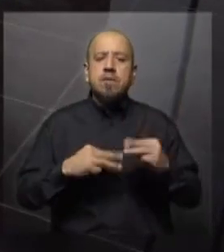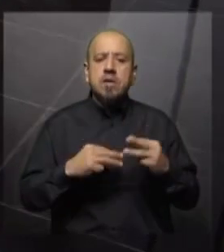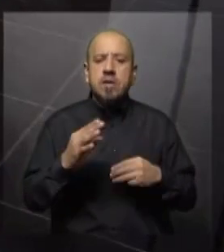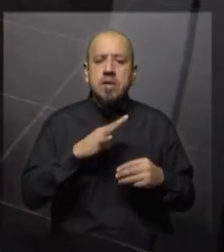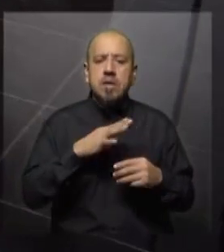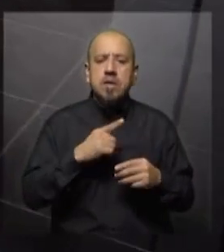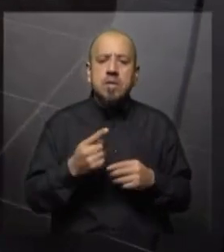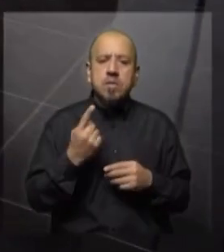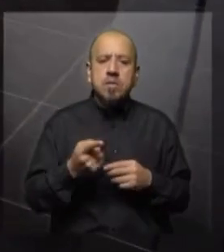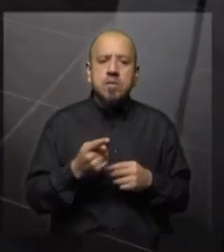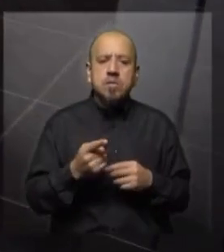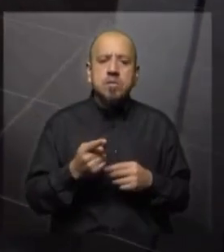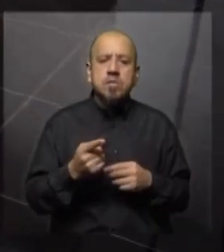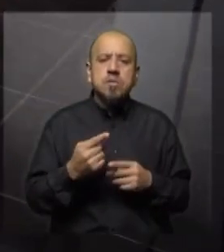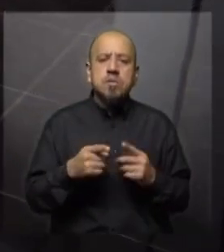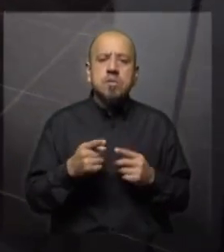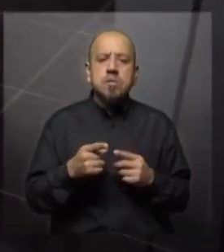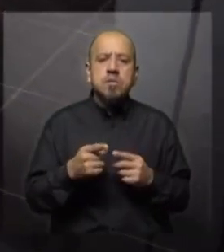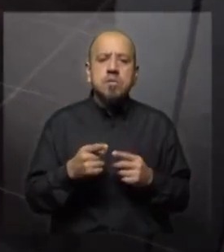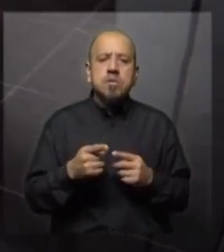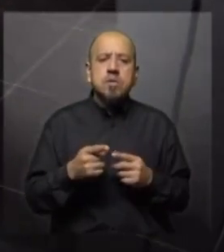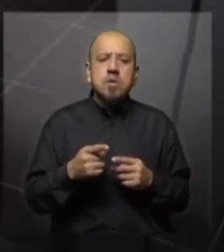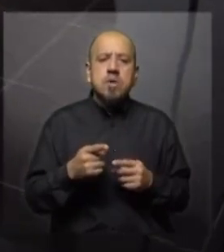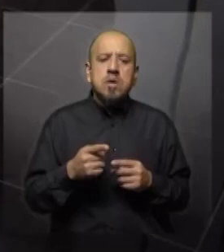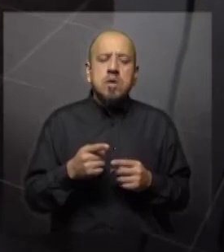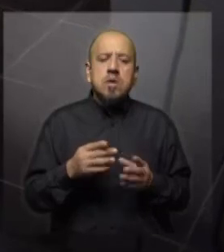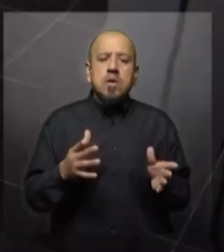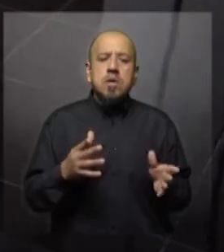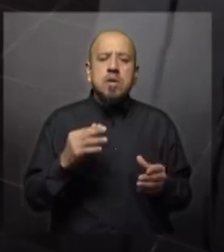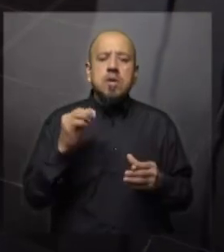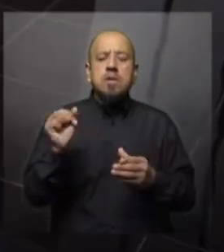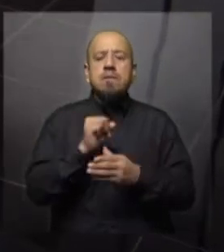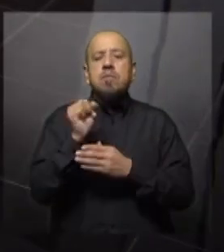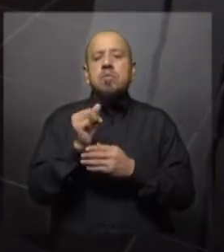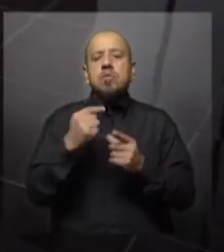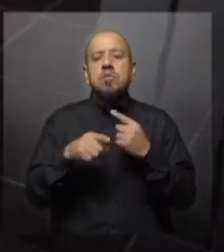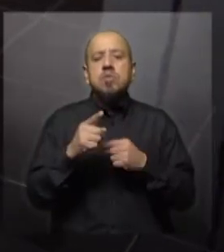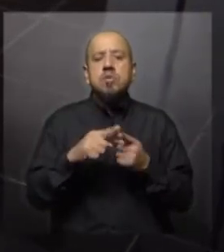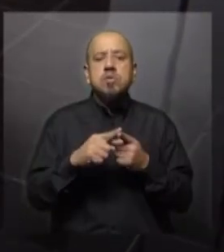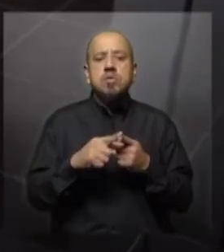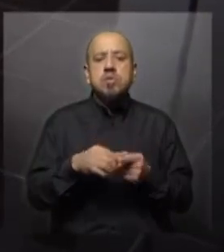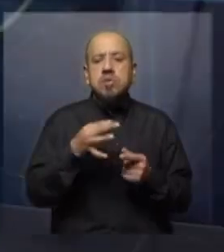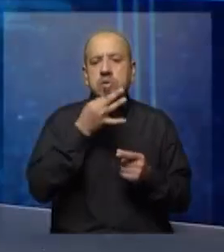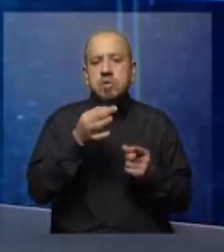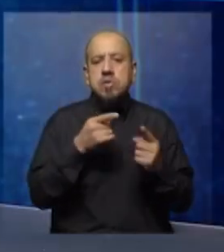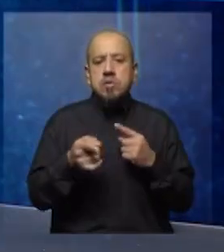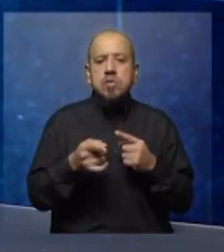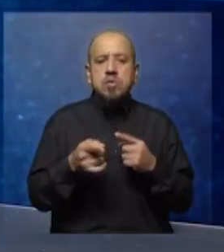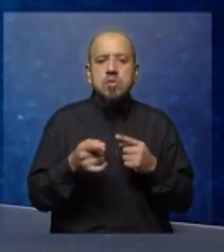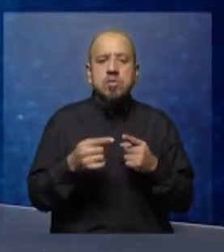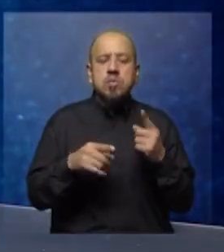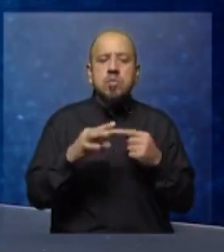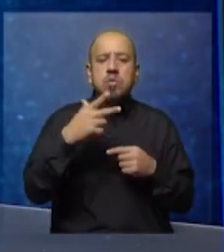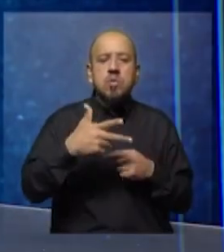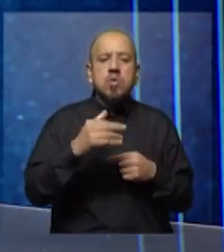y en otros textos más este fermentario ya vamos a hablar luego que es la famosa imagen del témpano de hielo No él dice las ciencias como un témpano de